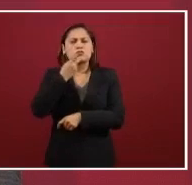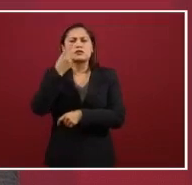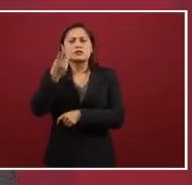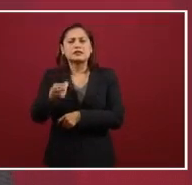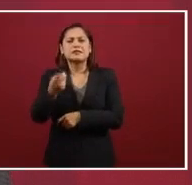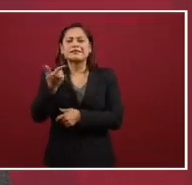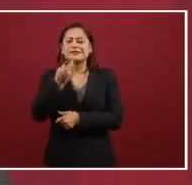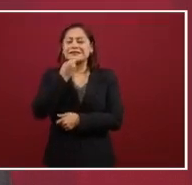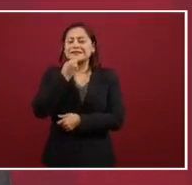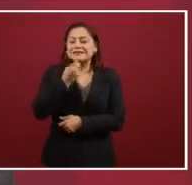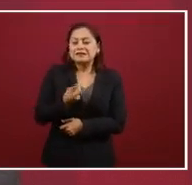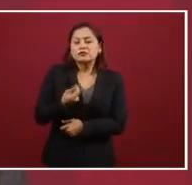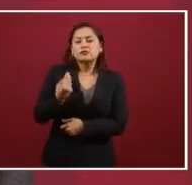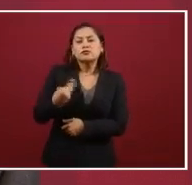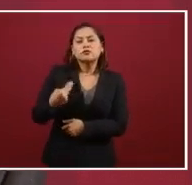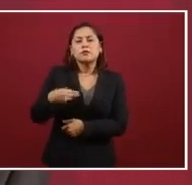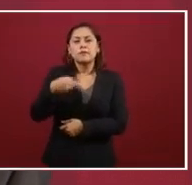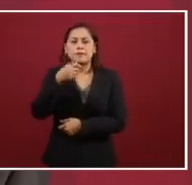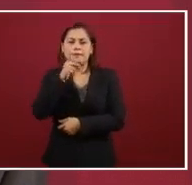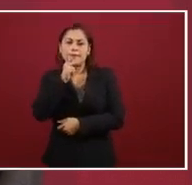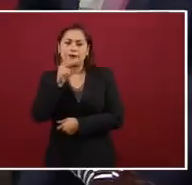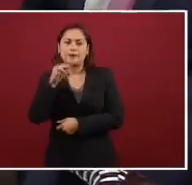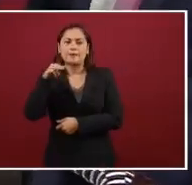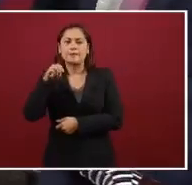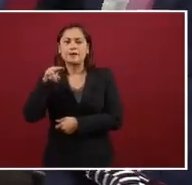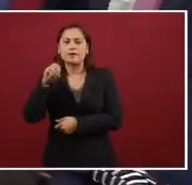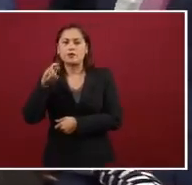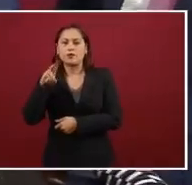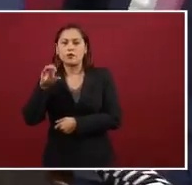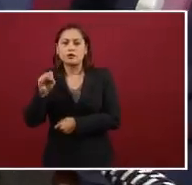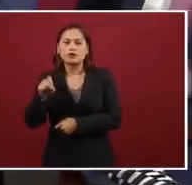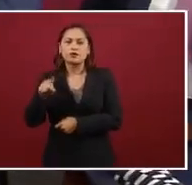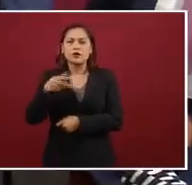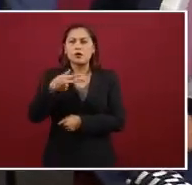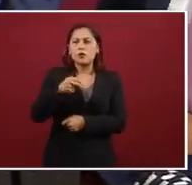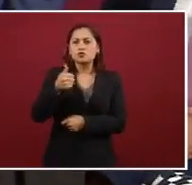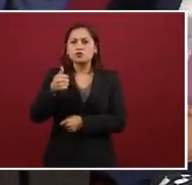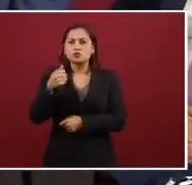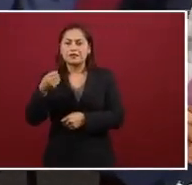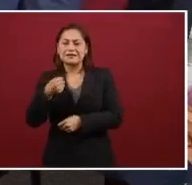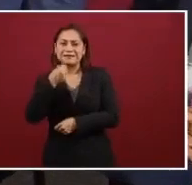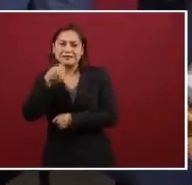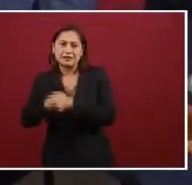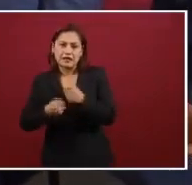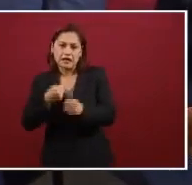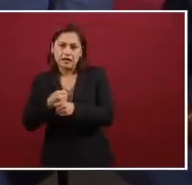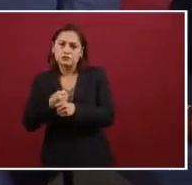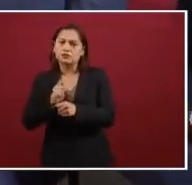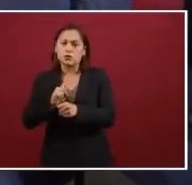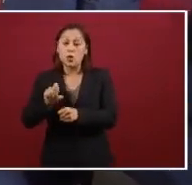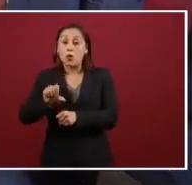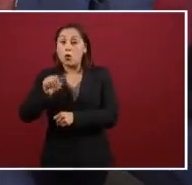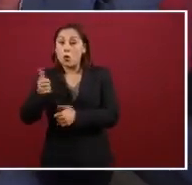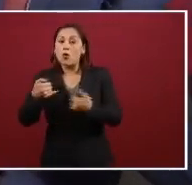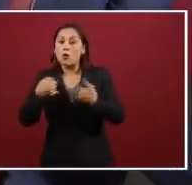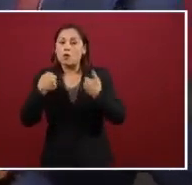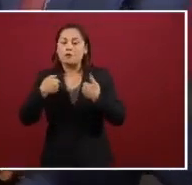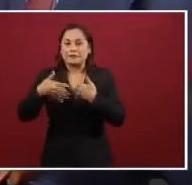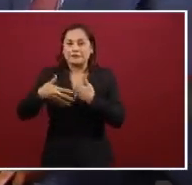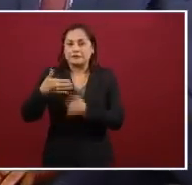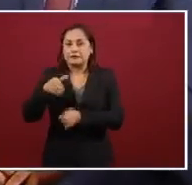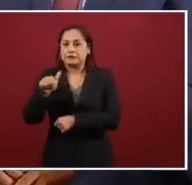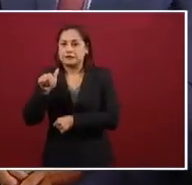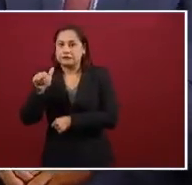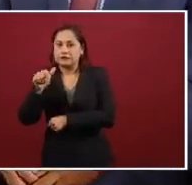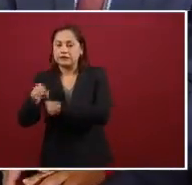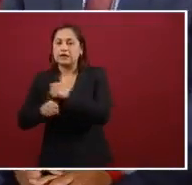veces pensamos en los menores de 6 años o de 8 años, pero los menores también tienen 15, 16, 17 años. Entonces,